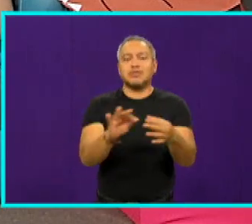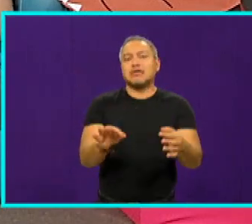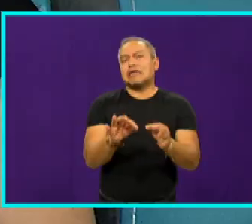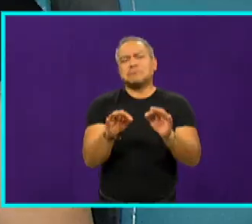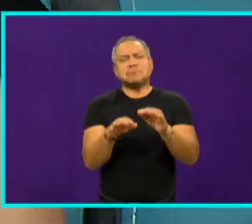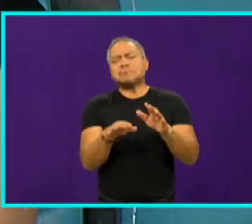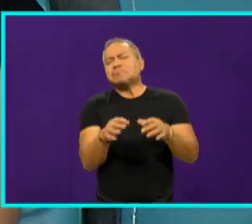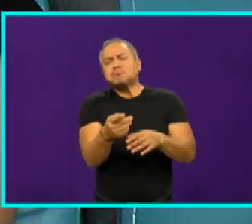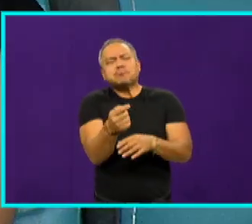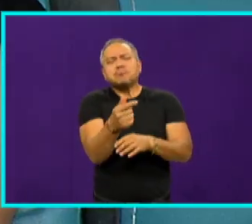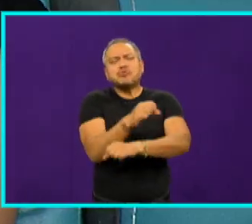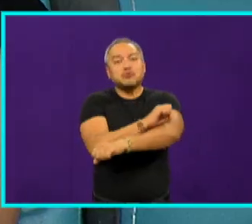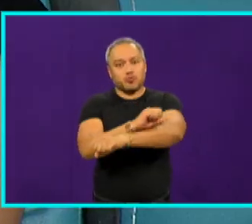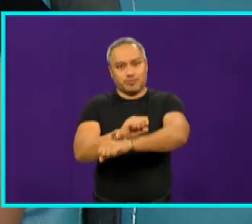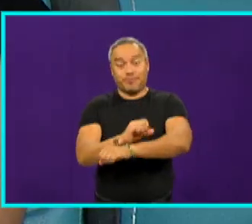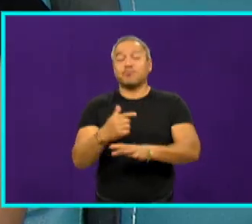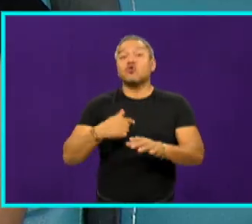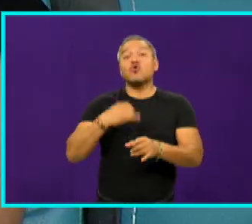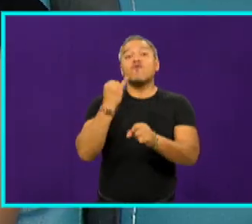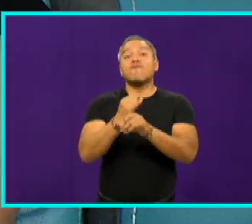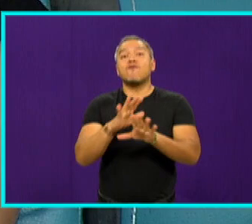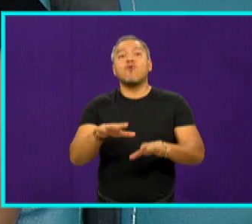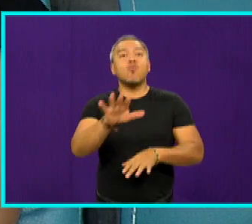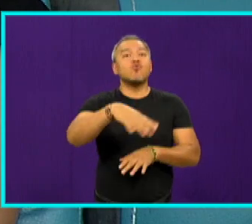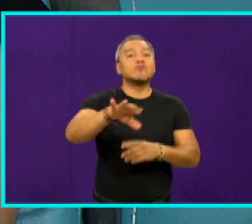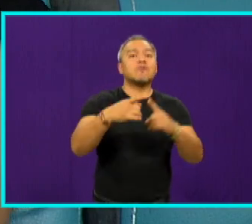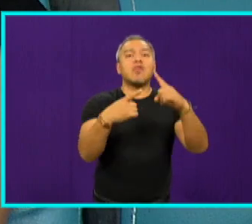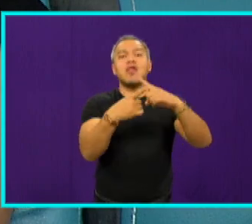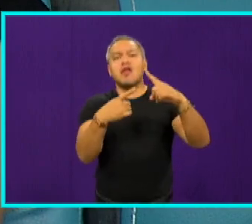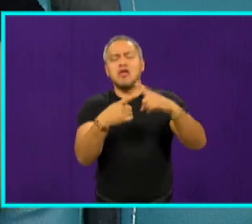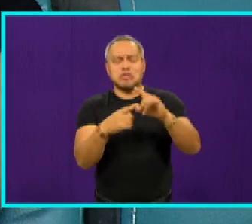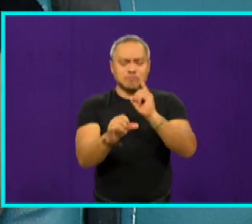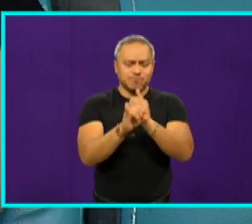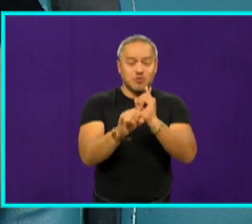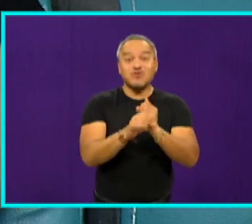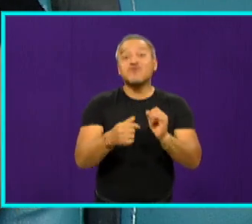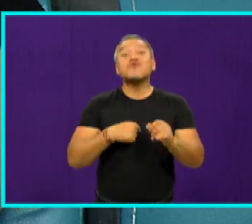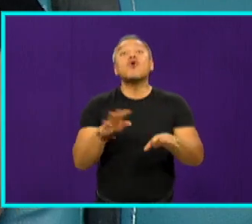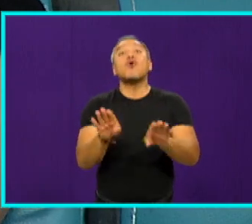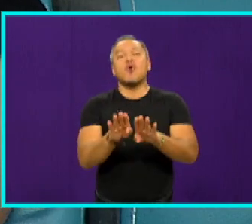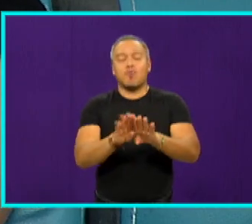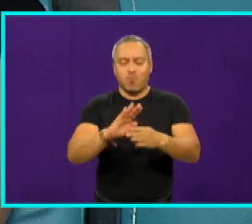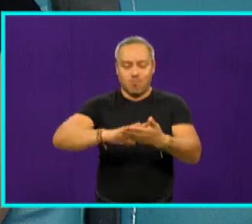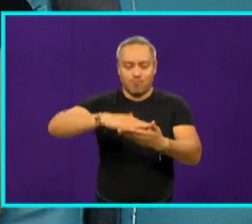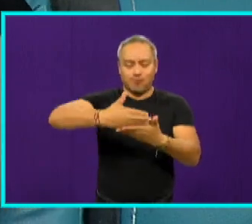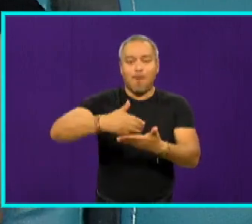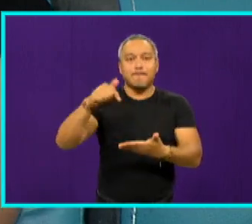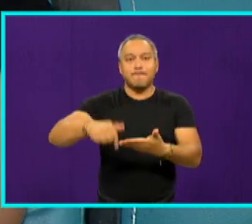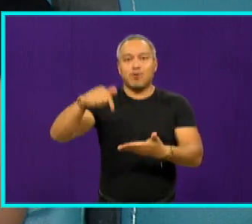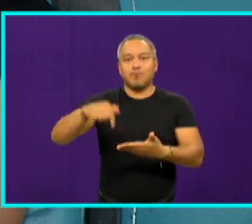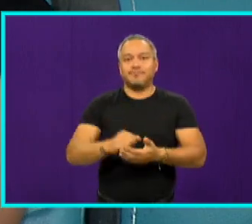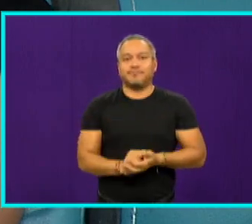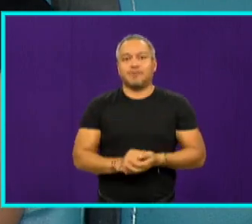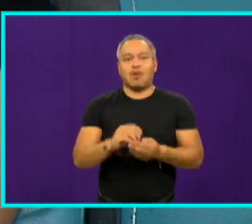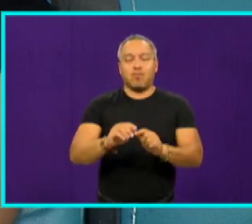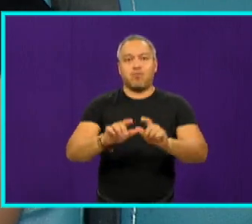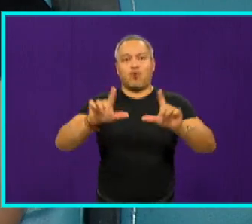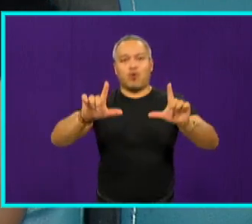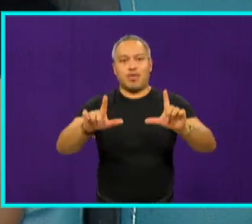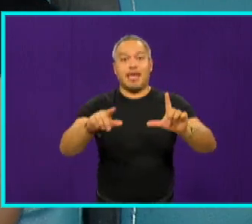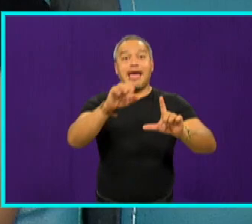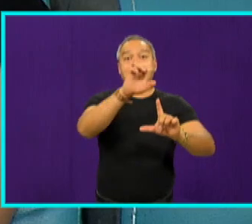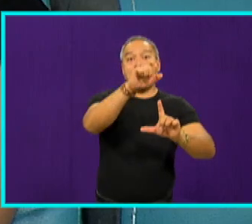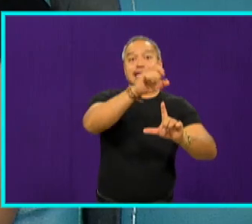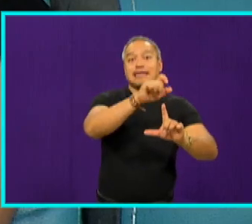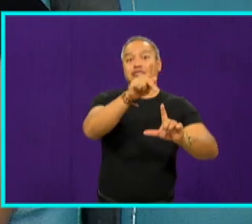básico. Ok. Cuando yo necesito información en internet para una tarea, lo que hago es prender mi computadora y abrir ya sea Explorer, ajá, ¿sí?